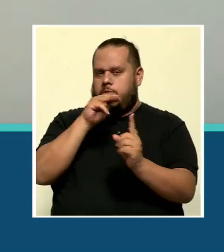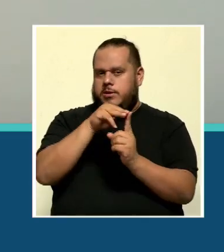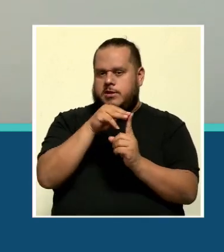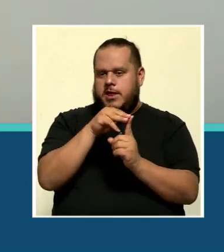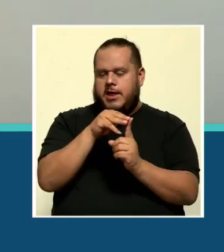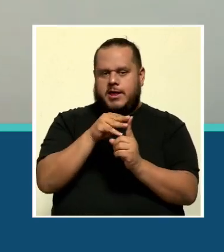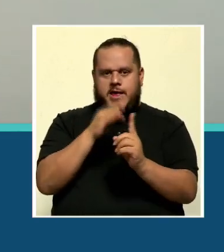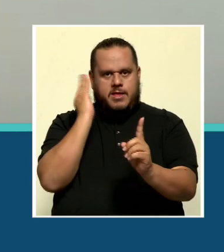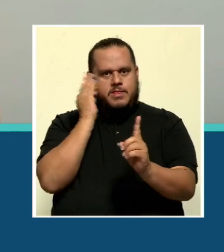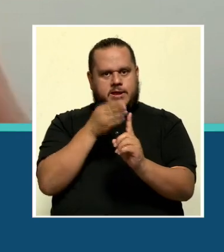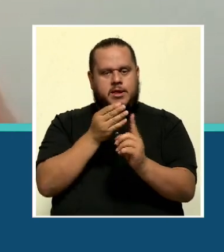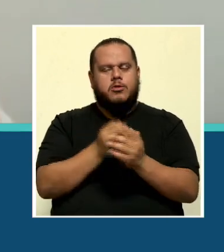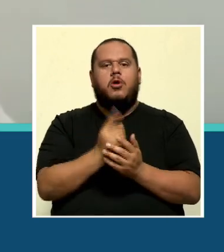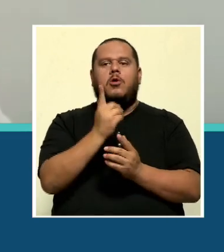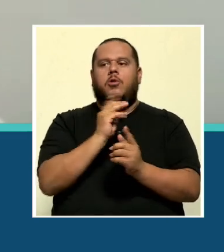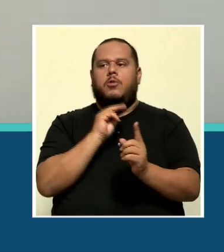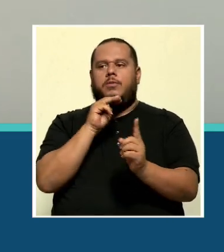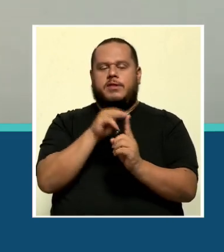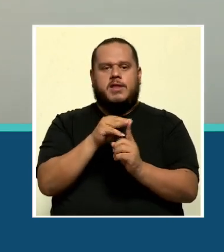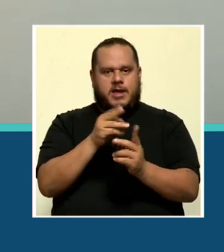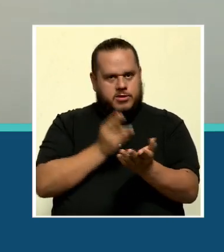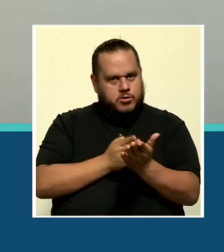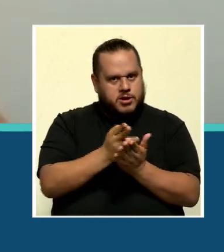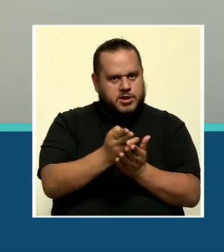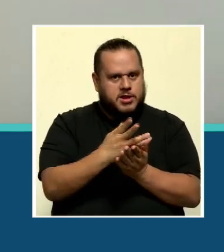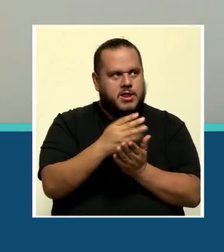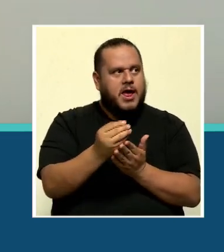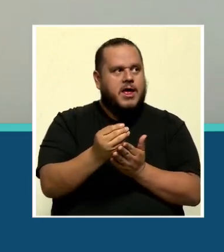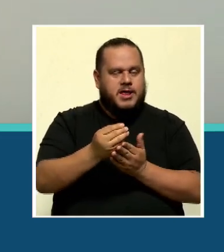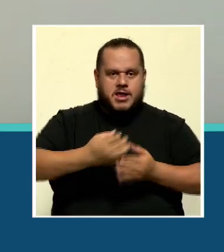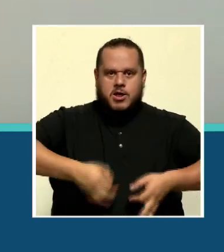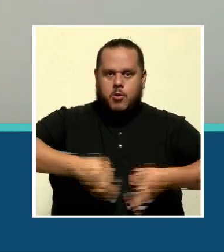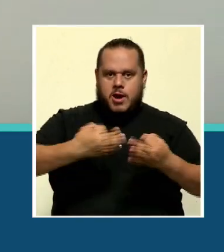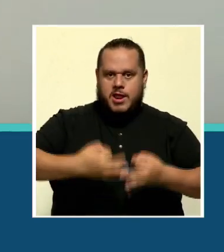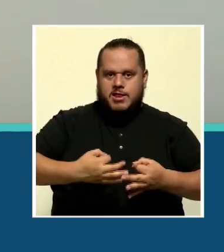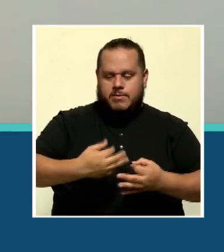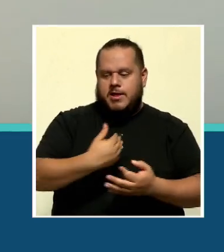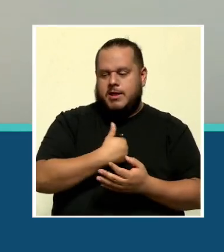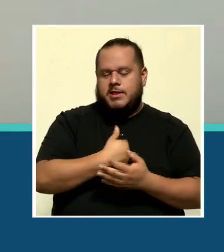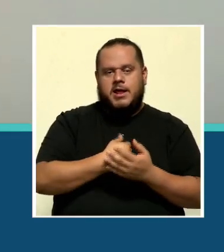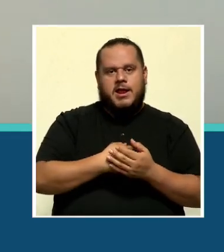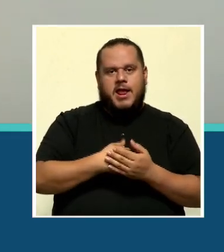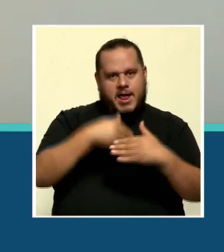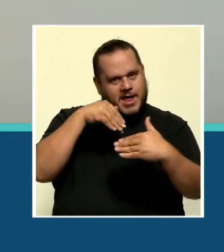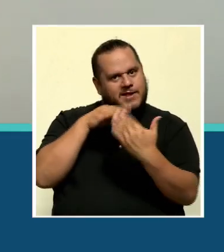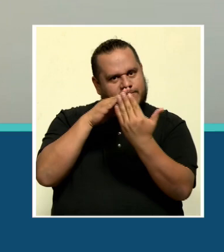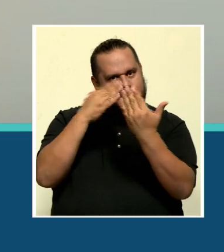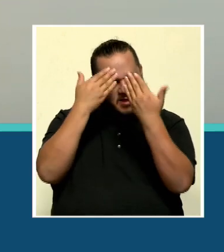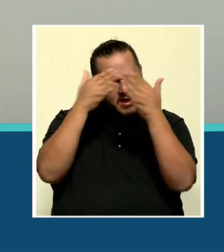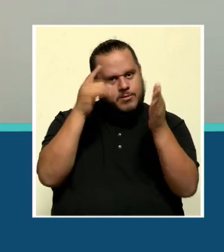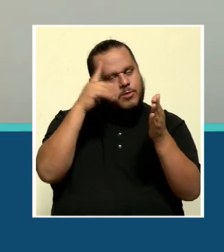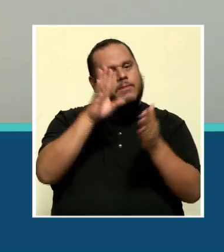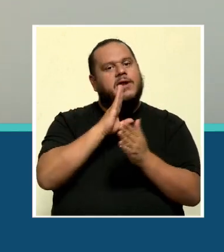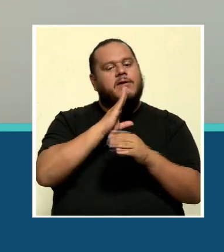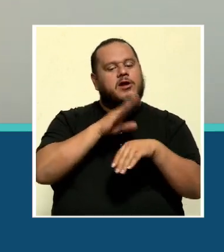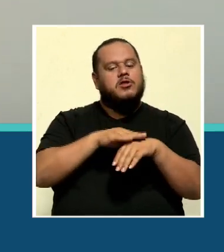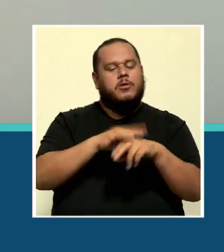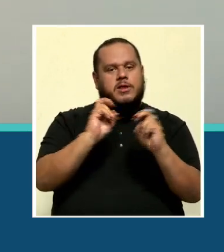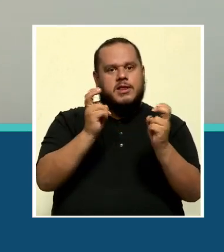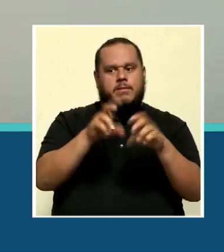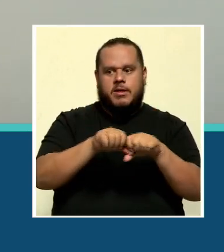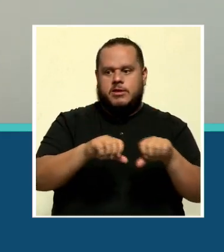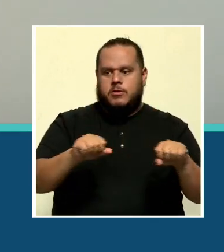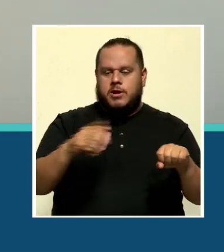mensaje directo, con un mensaje de honestidad y con la legitimidad que tiene el Frente Amplio para hablar de temas de corrupción y